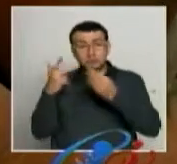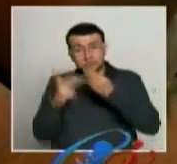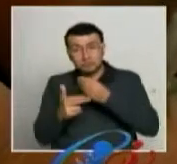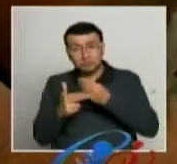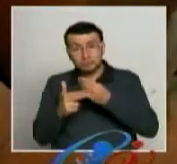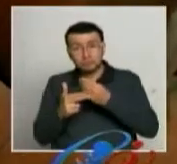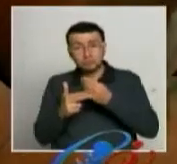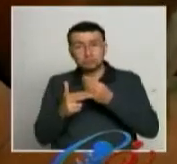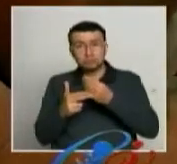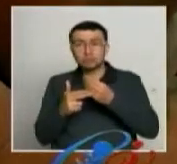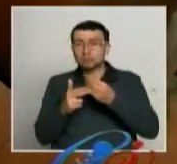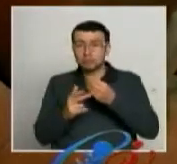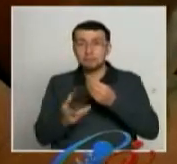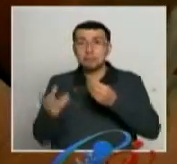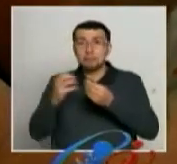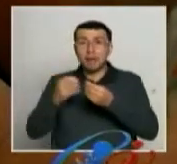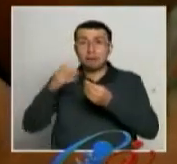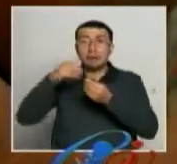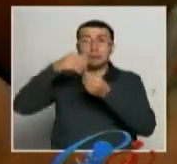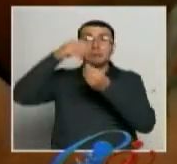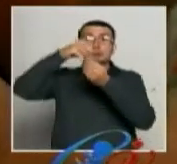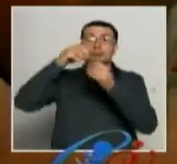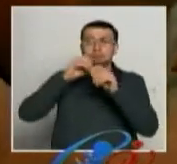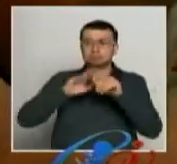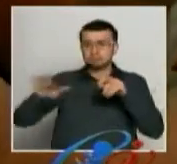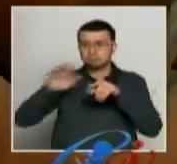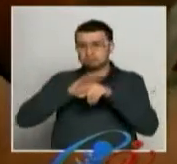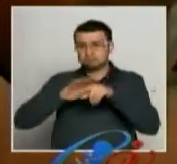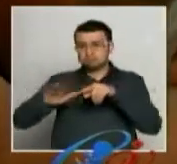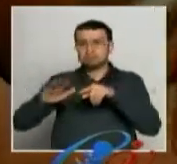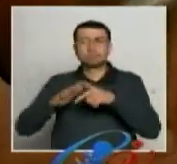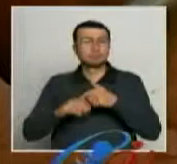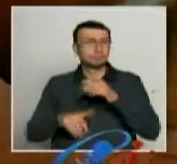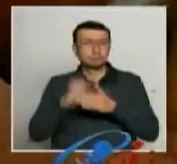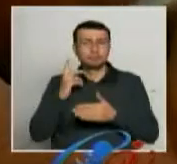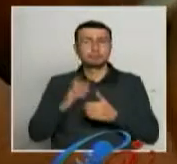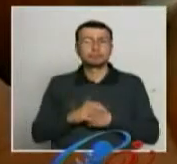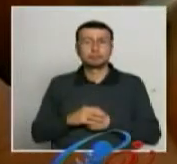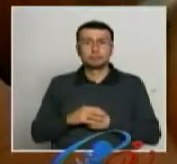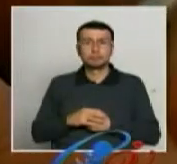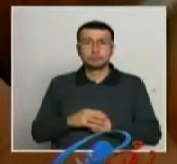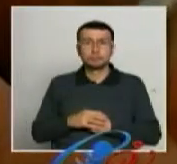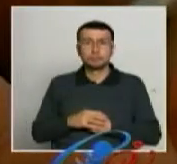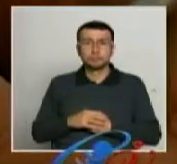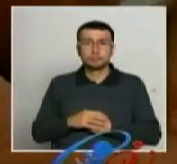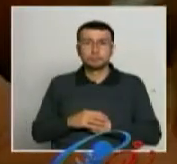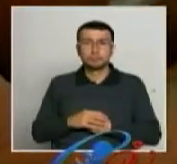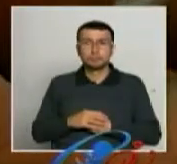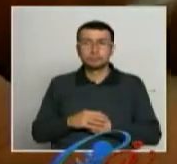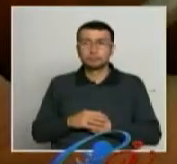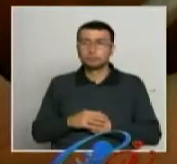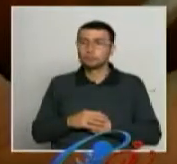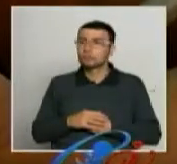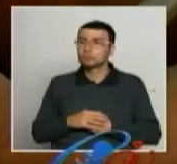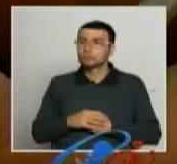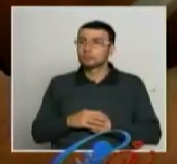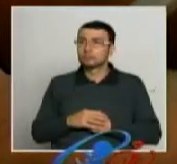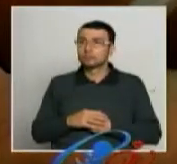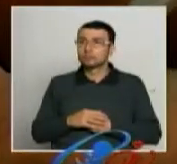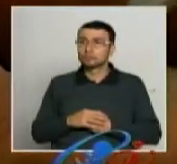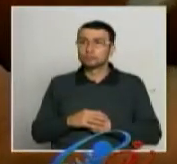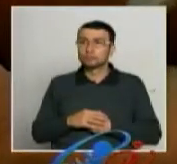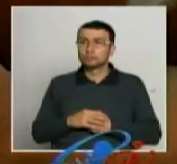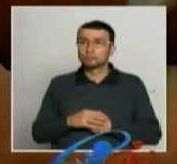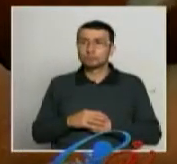y vemos cómo aumenta el flujo de una vez a nivel de la vena poplitea. cualquier movimiento que hagamos acá, quiere decir